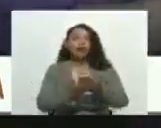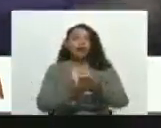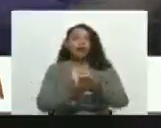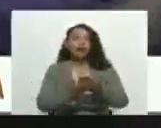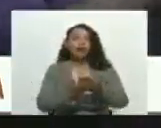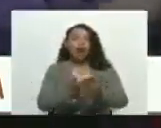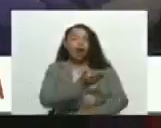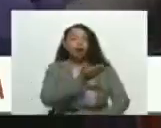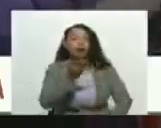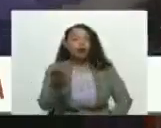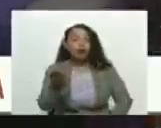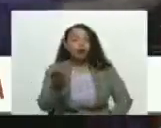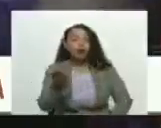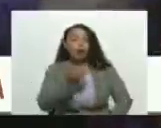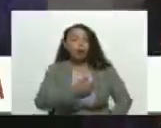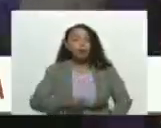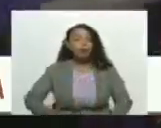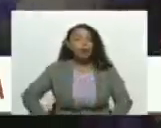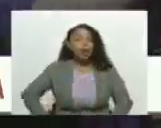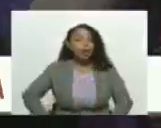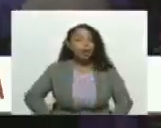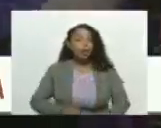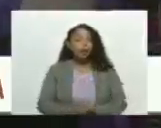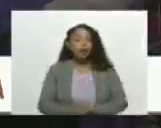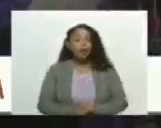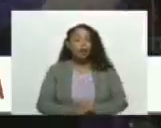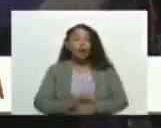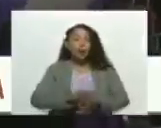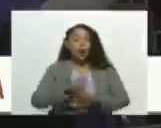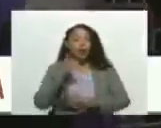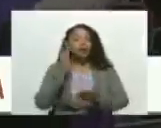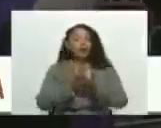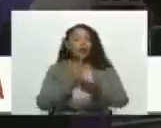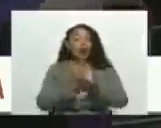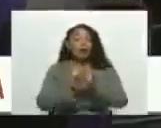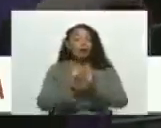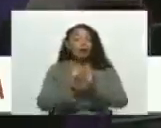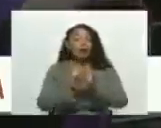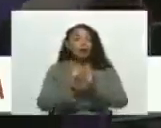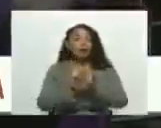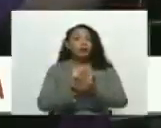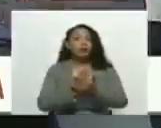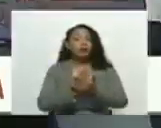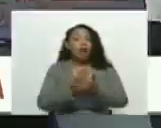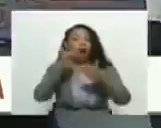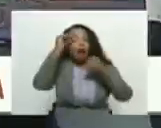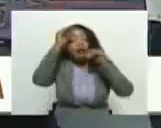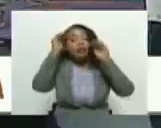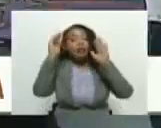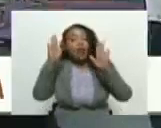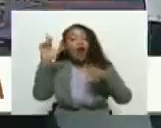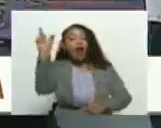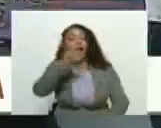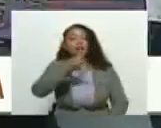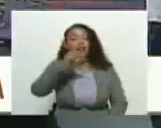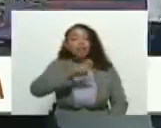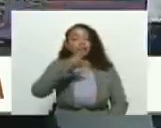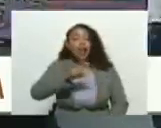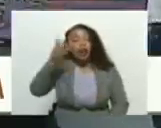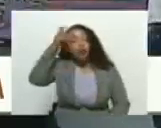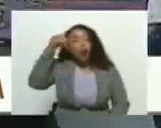gracias a usted, gracias al presidente por siempre estar pendiente, por siempre estar atento a las necesidades de nuestro